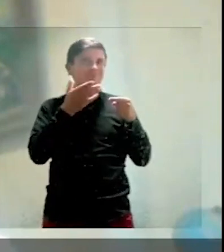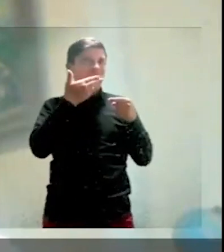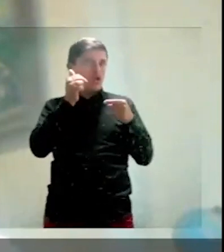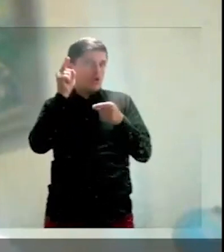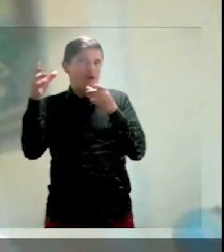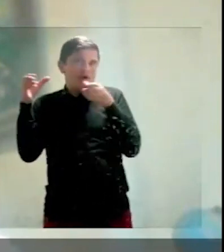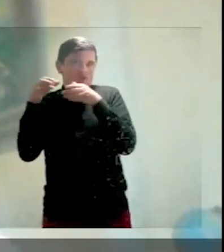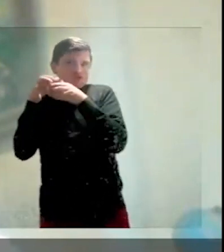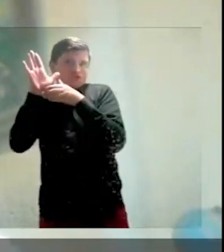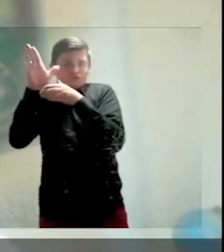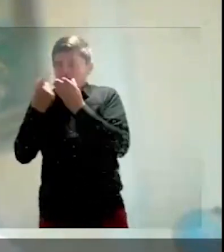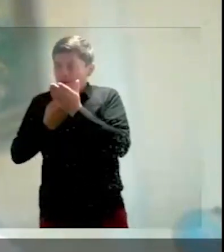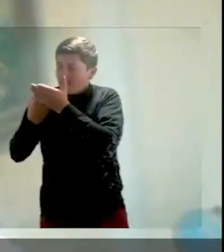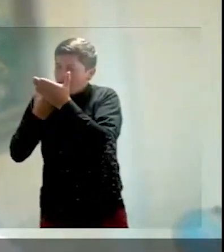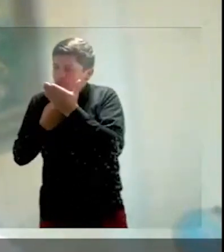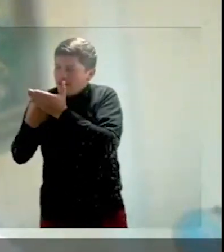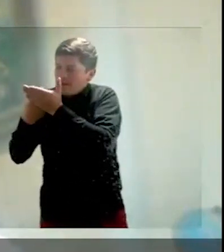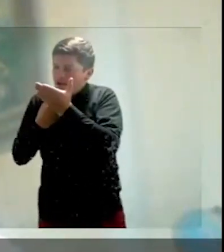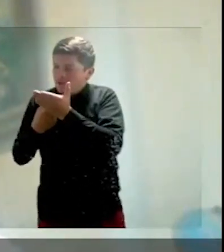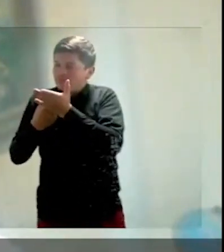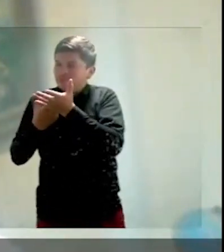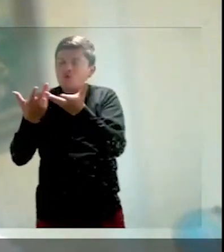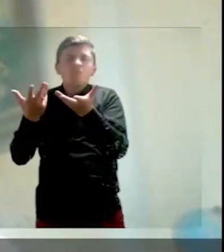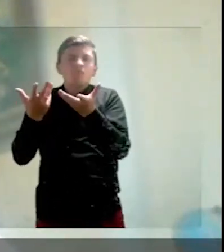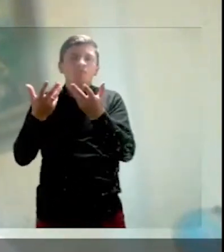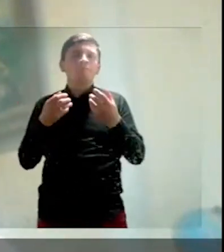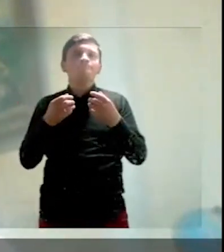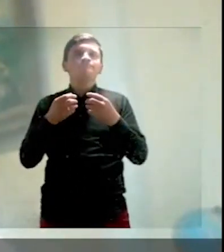internamente y lo ha ido haciendo